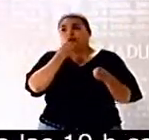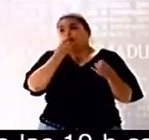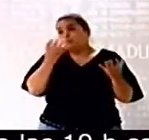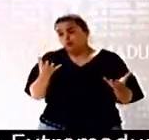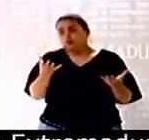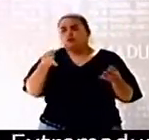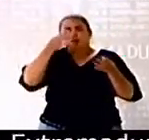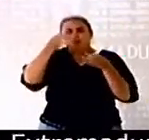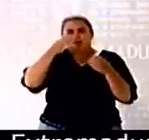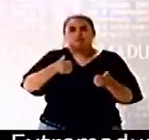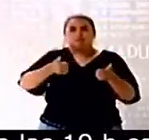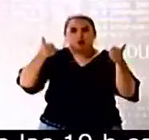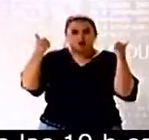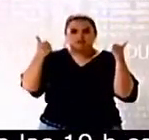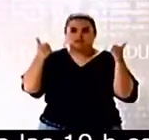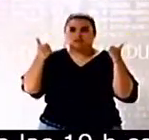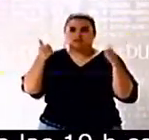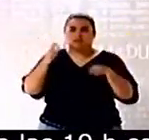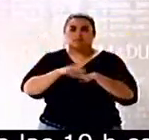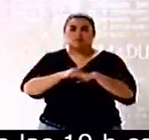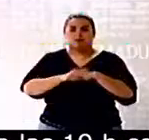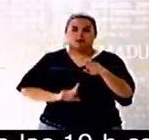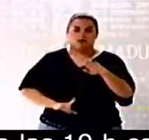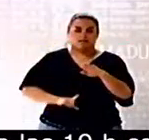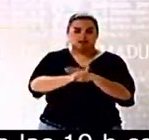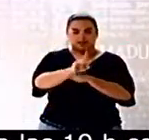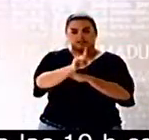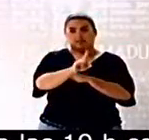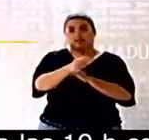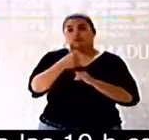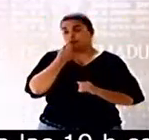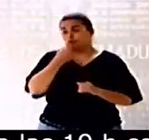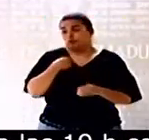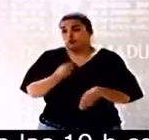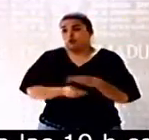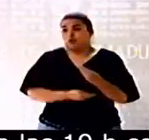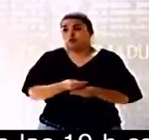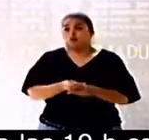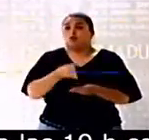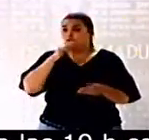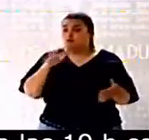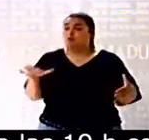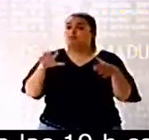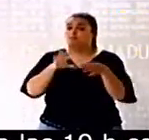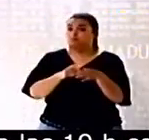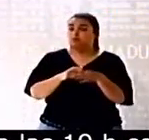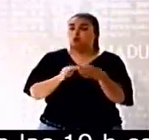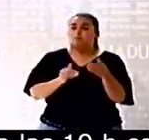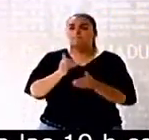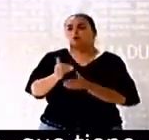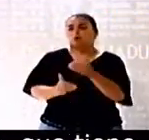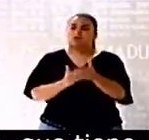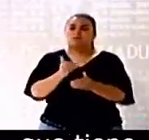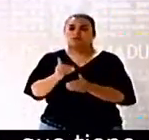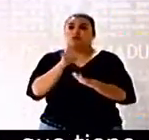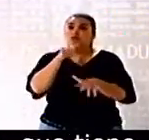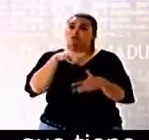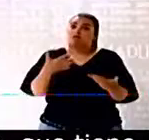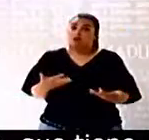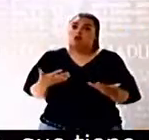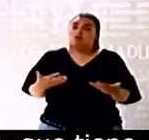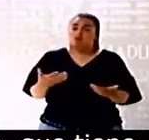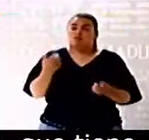mayor concreción de este avance que yo les hago, que tiene más que ver con el procedimiento por el que ahora se tienen que